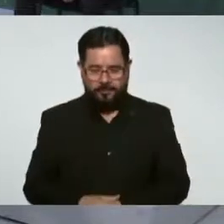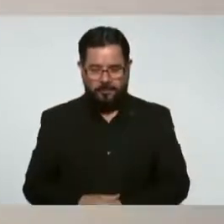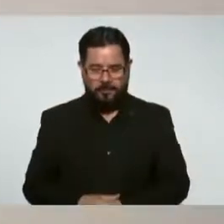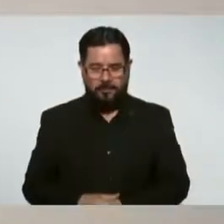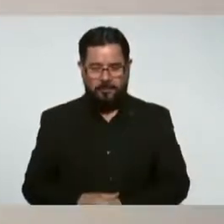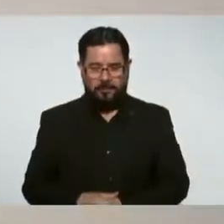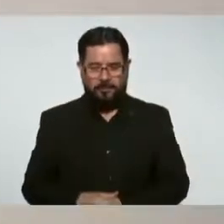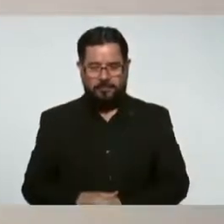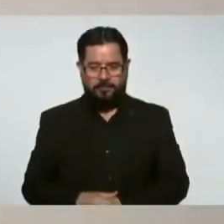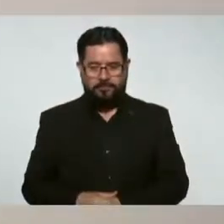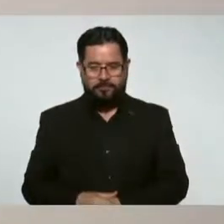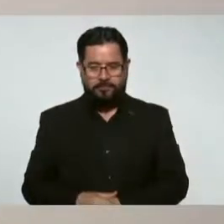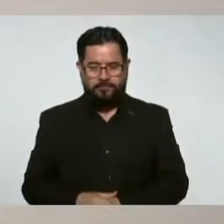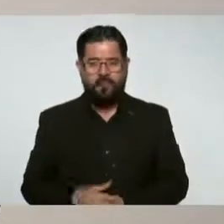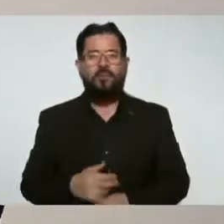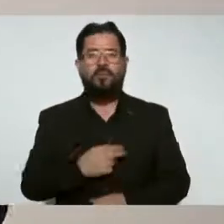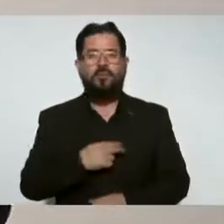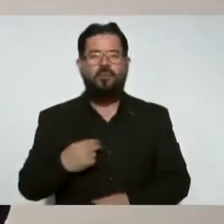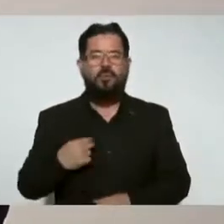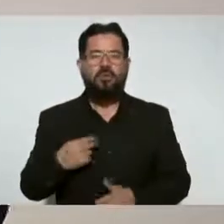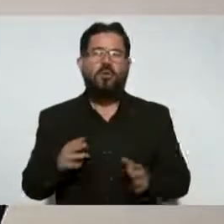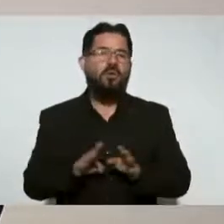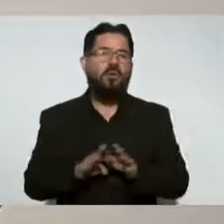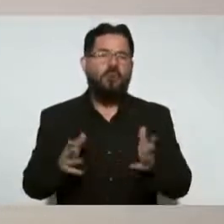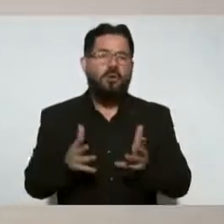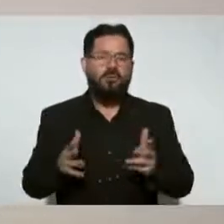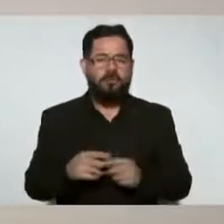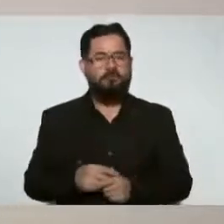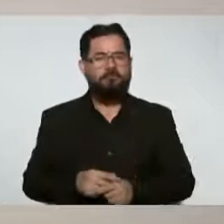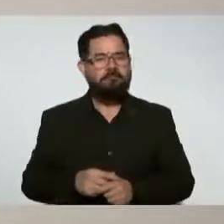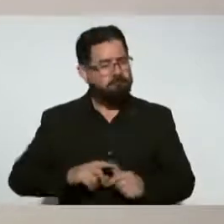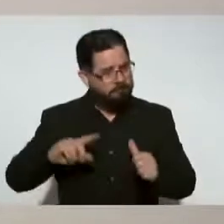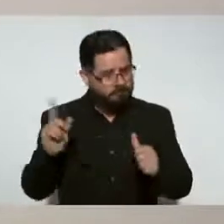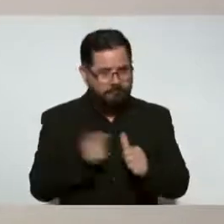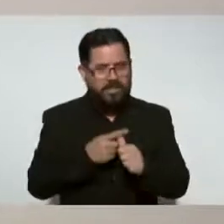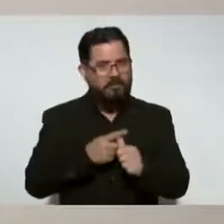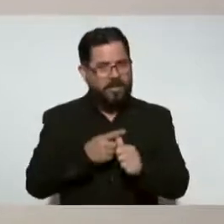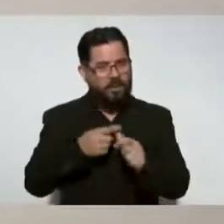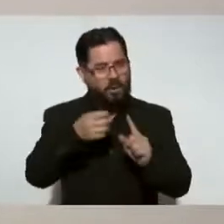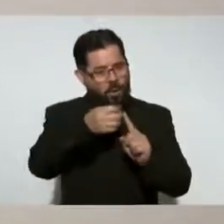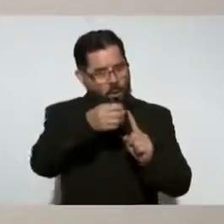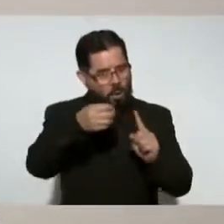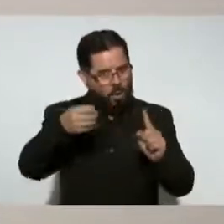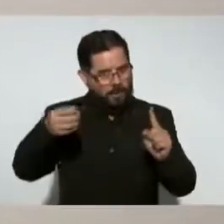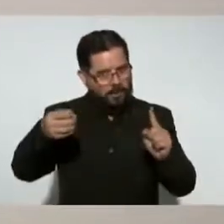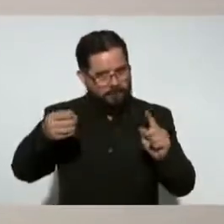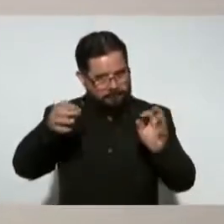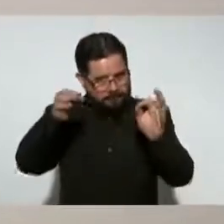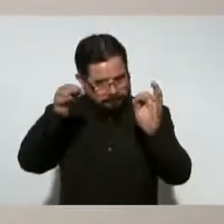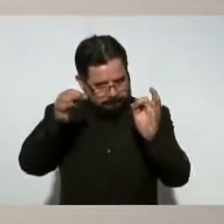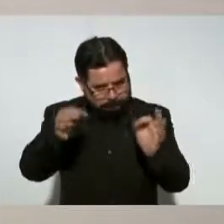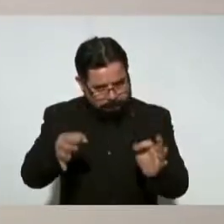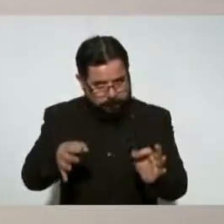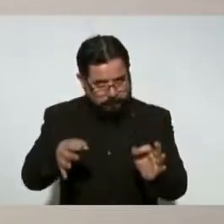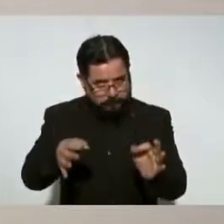actuar pues con mucha organización, con mucha disciplina, no